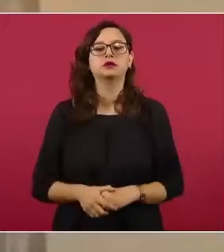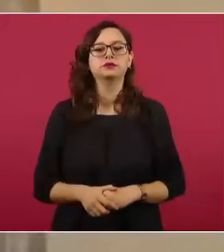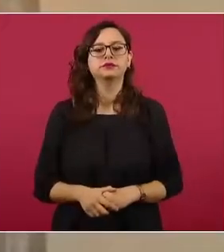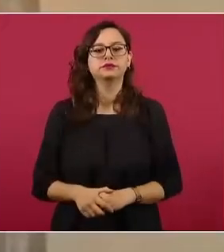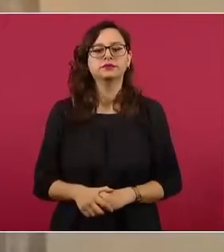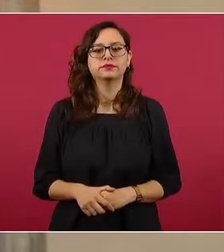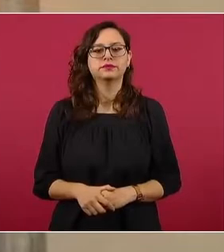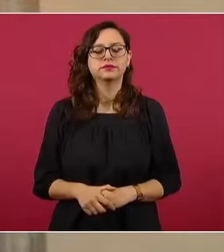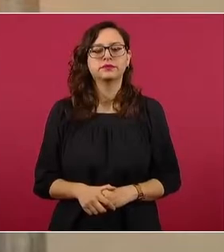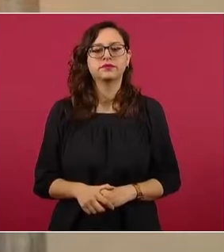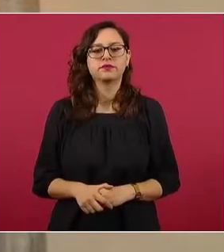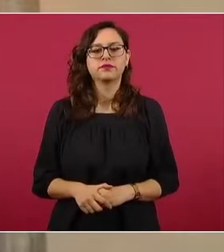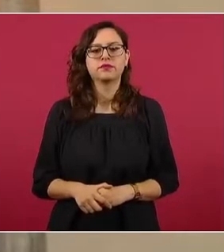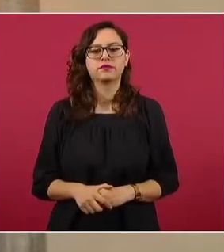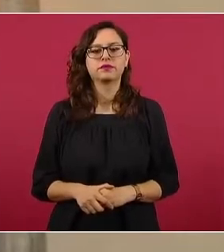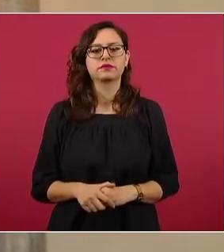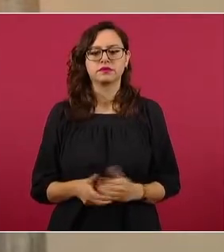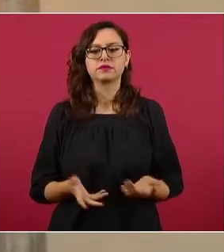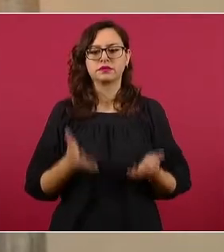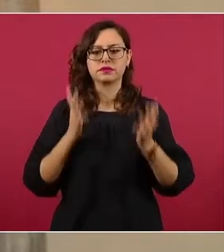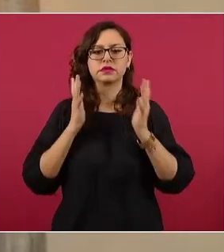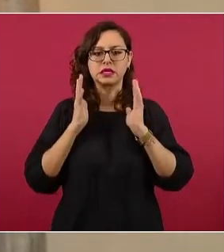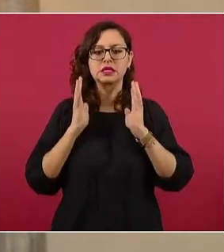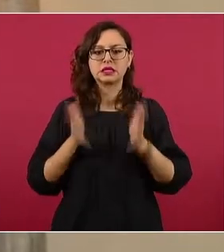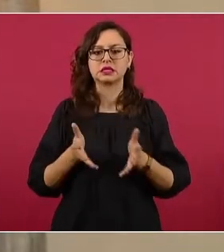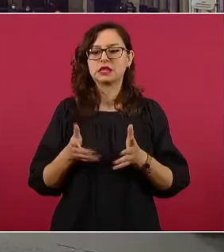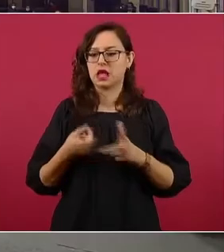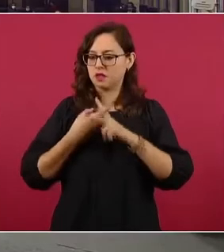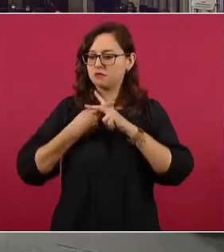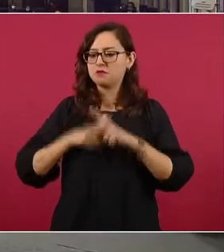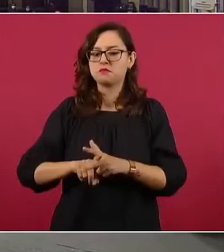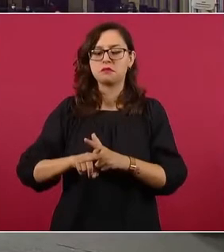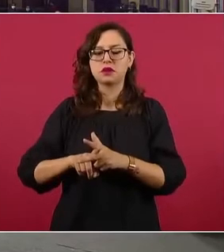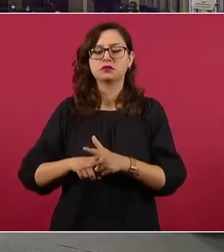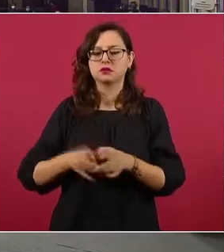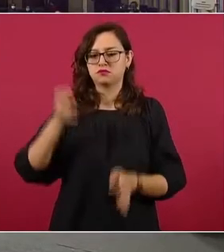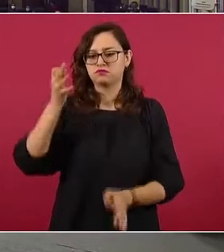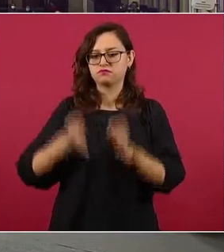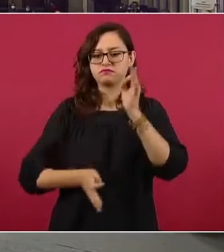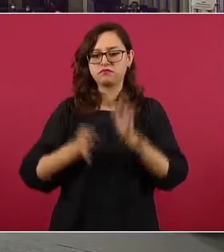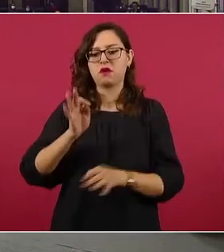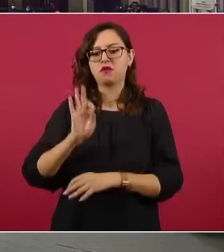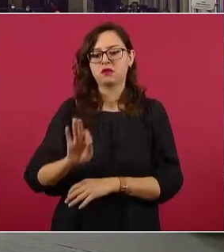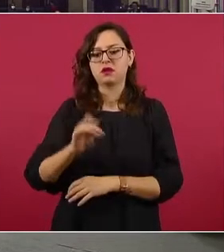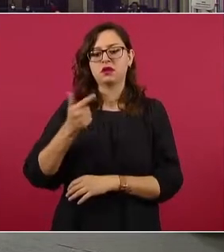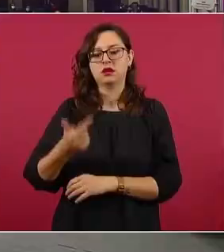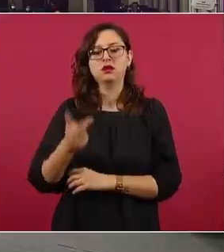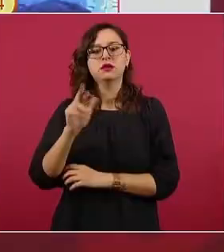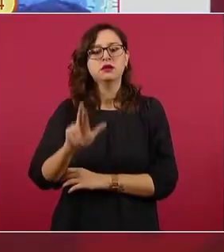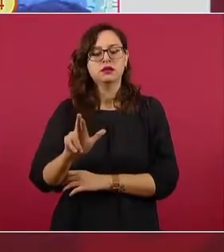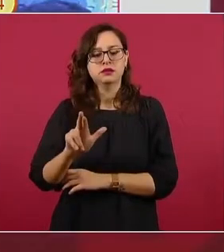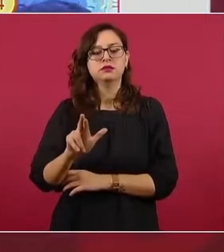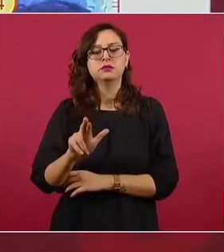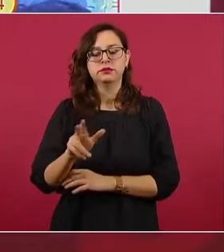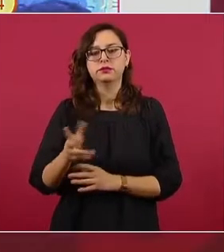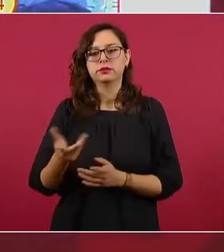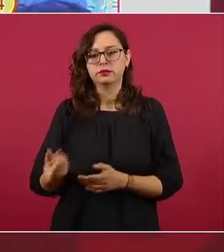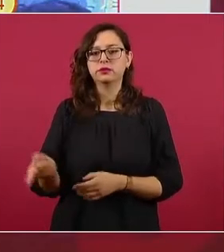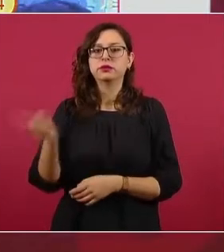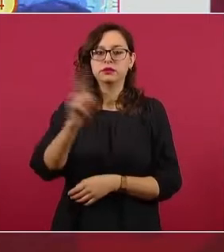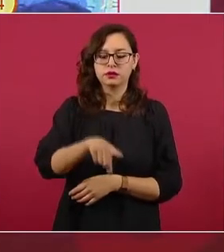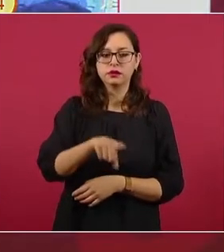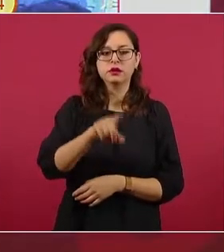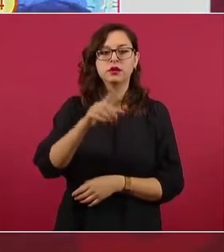delitos. Ya están en proceso de vinculación en una acción de la Fiscalía General de la República a través de la